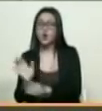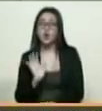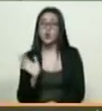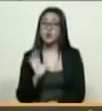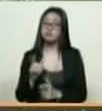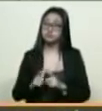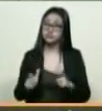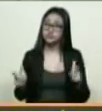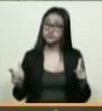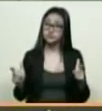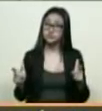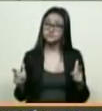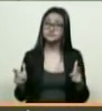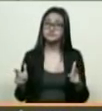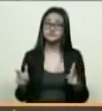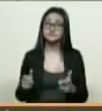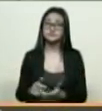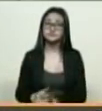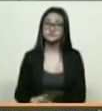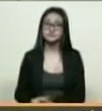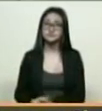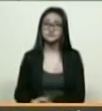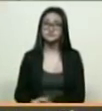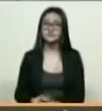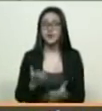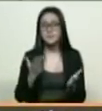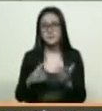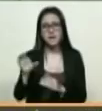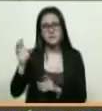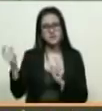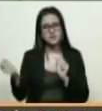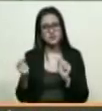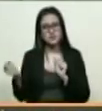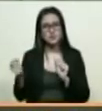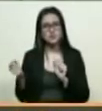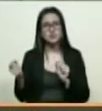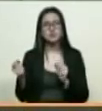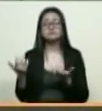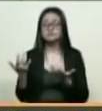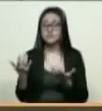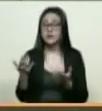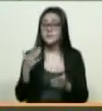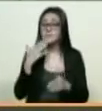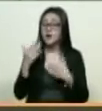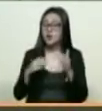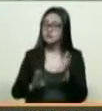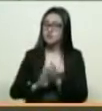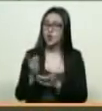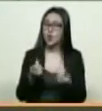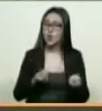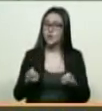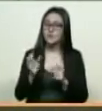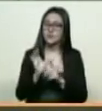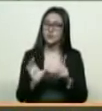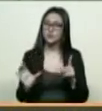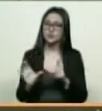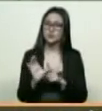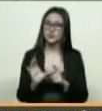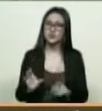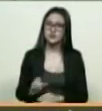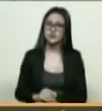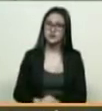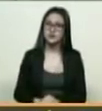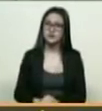planteado a través del plan Reverón y con esta discusión del plan de la patria, el relanzamiento de la economía cultural, tal vez se abre una gran oportunidad